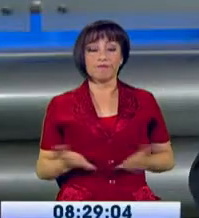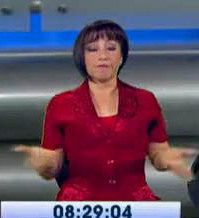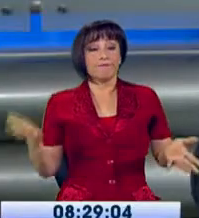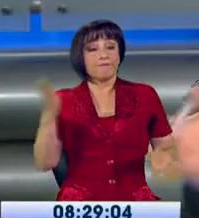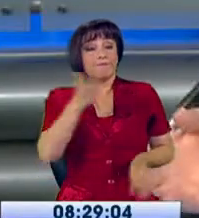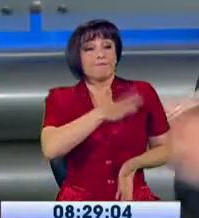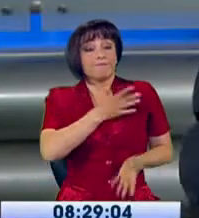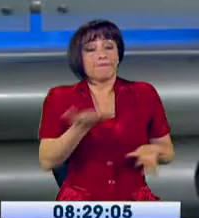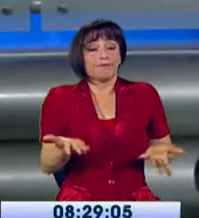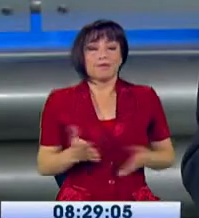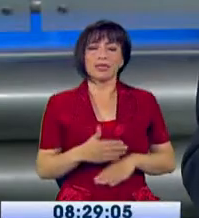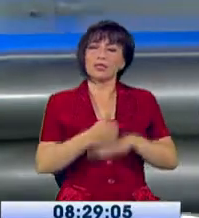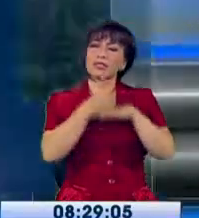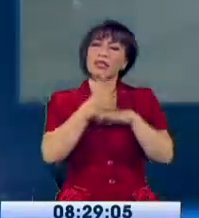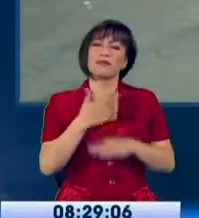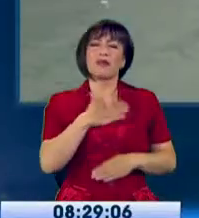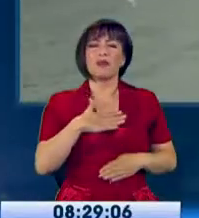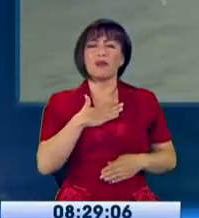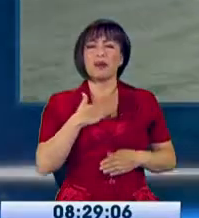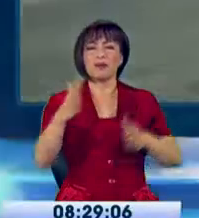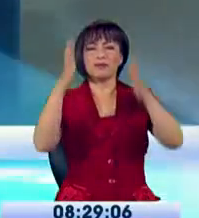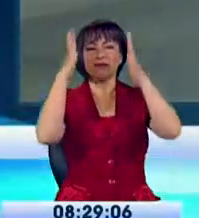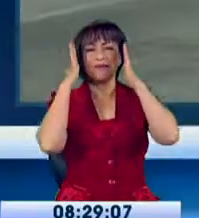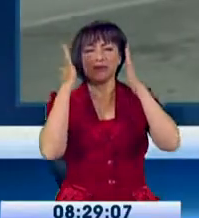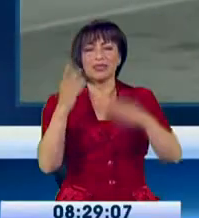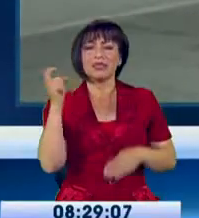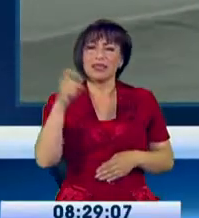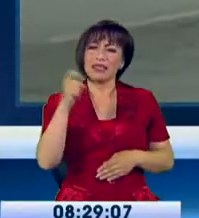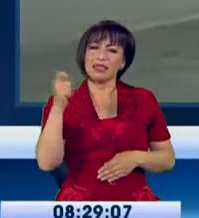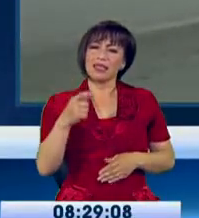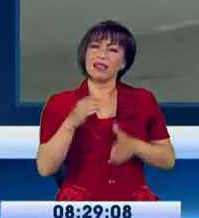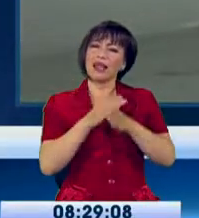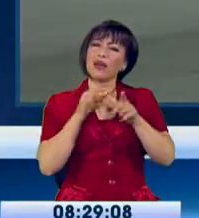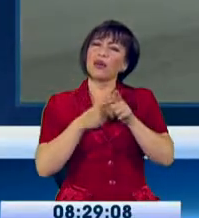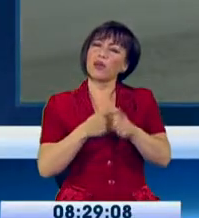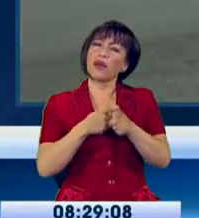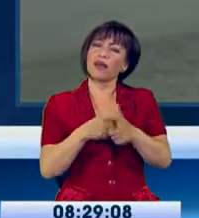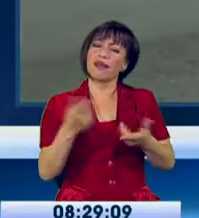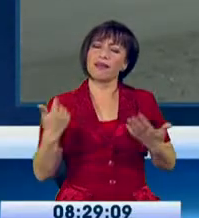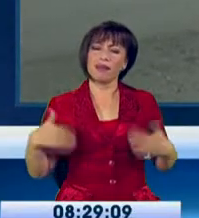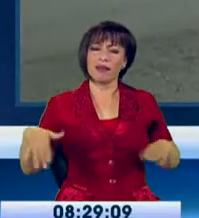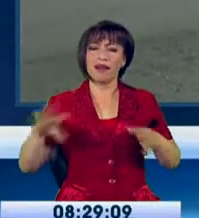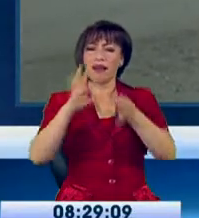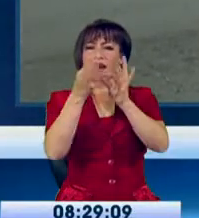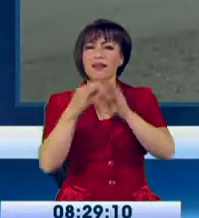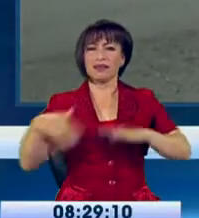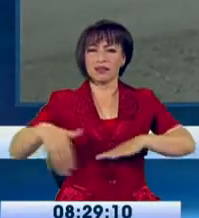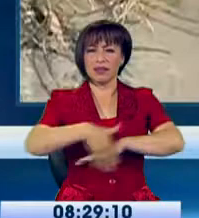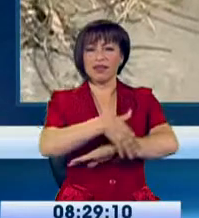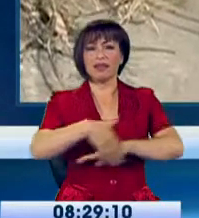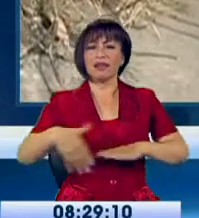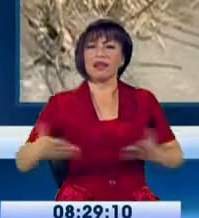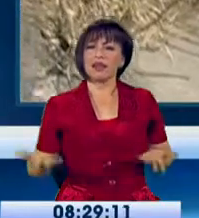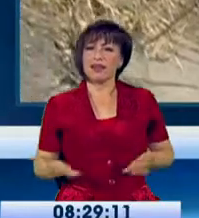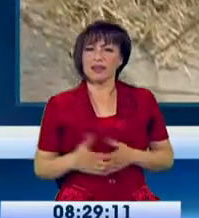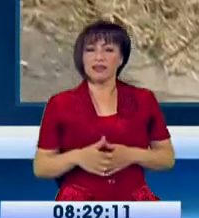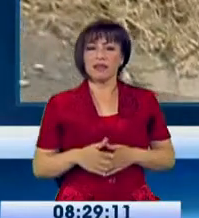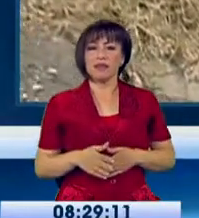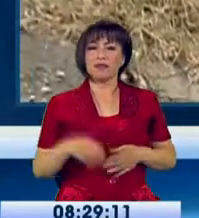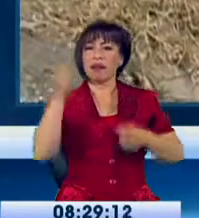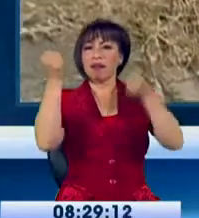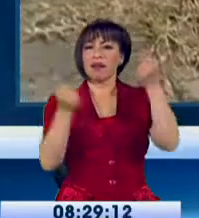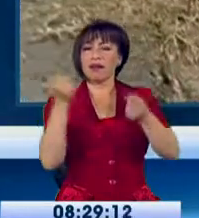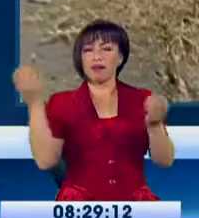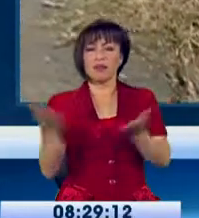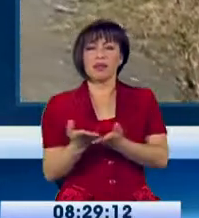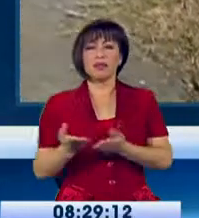vecinos. Ojalá la autoridad nos haya escuchado para la celeridad de esta ayuda que necesitan. Ya no entra en el camión de la basura, claro, con semejante zanja